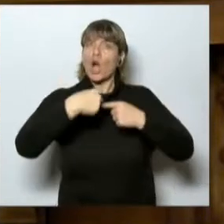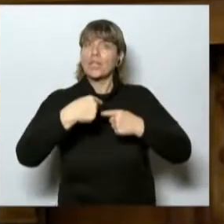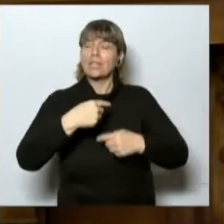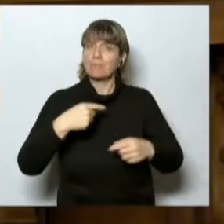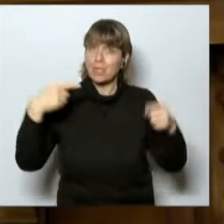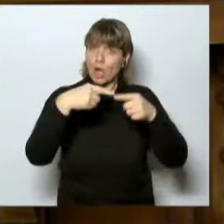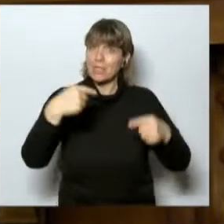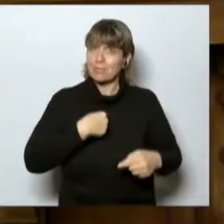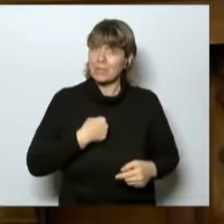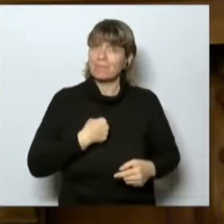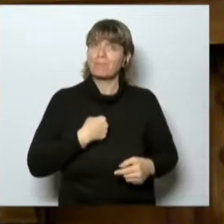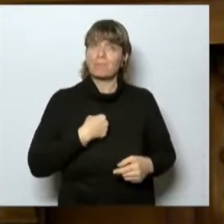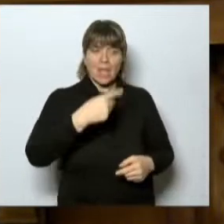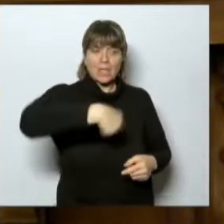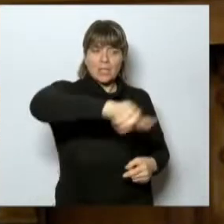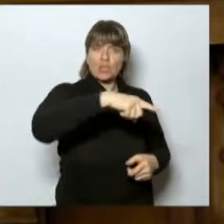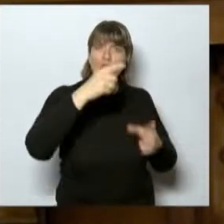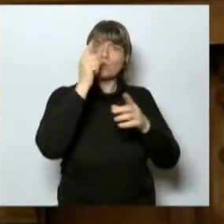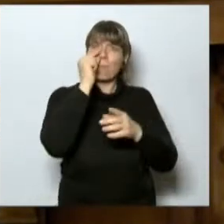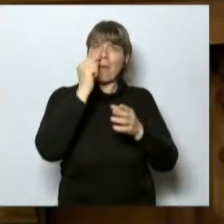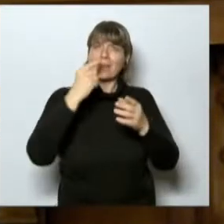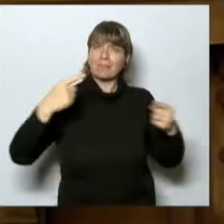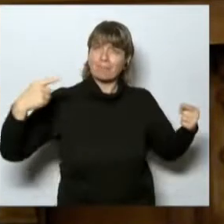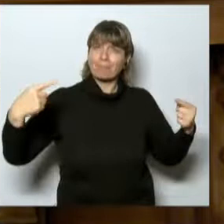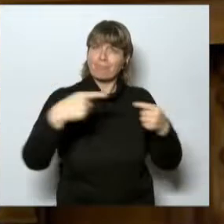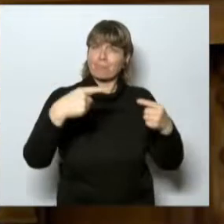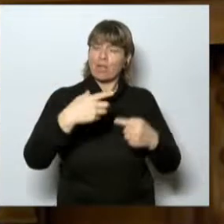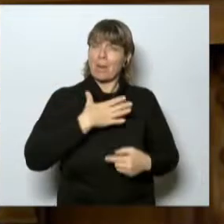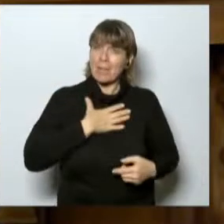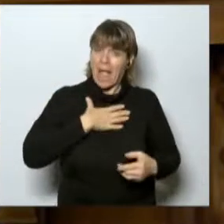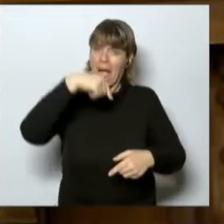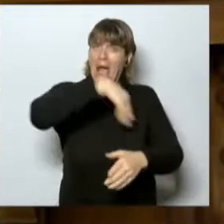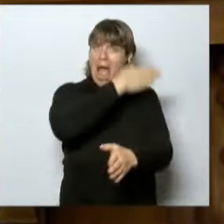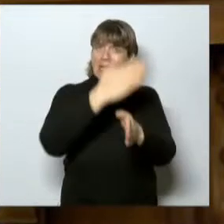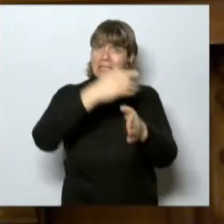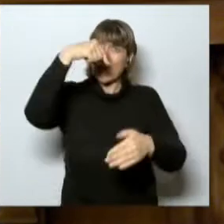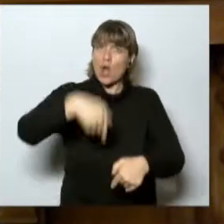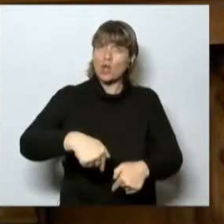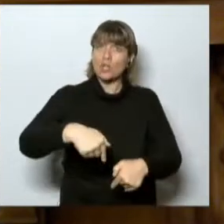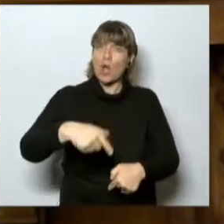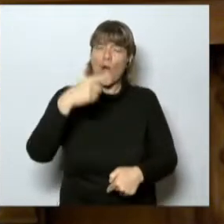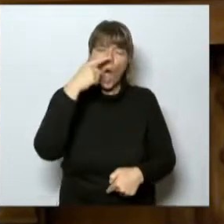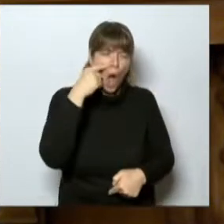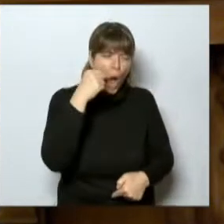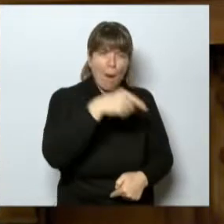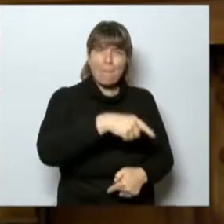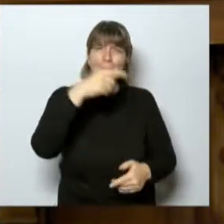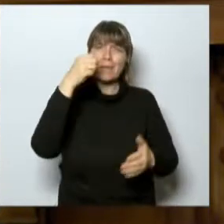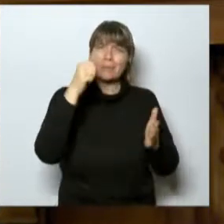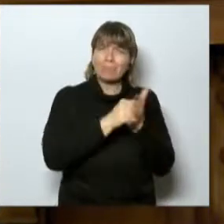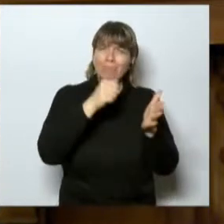Ellos y sus padres se han sublevado contra mí hasta el día de hoy. Son hombres obstinados y de